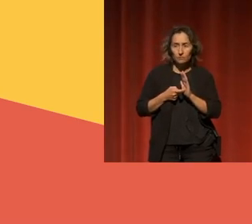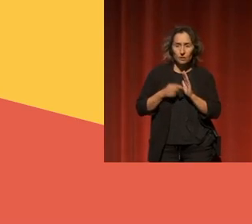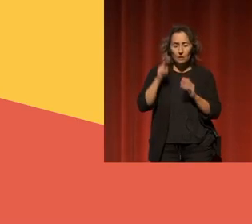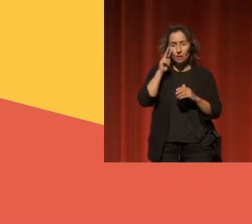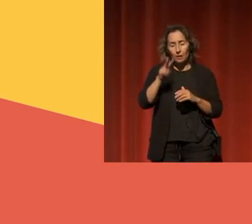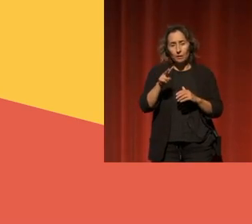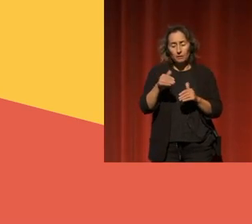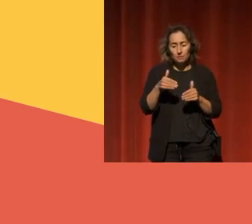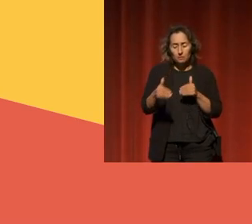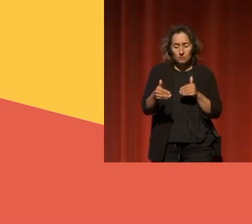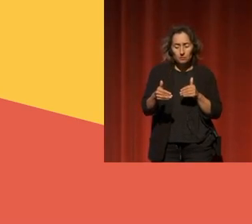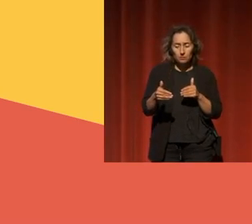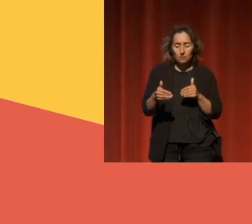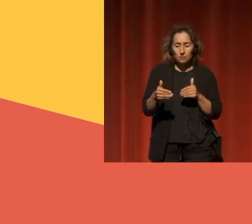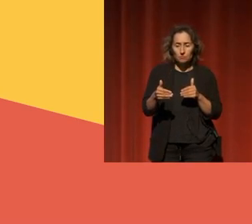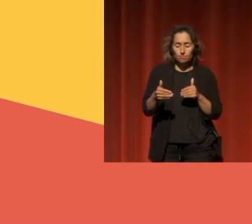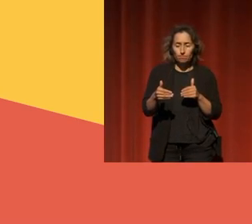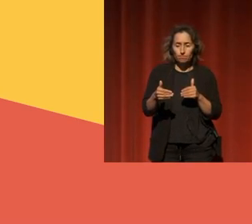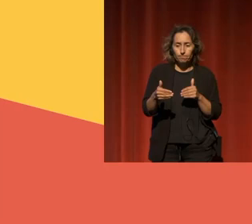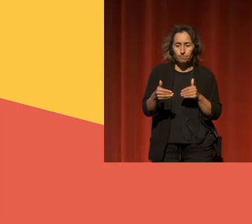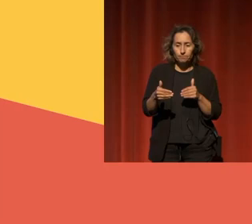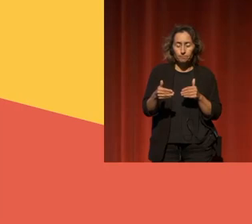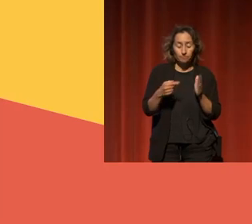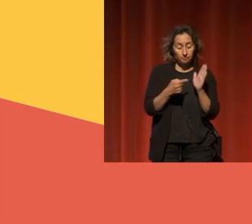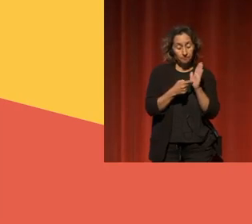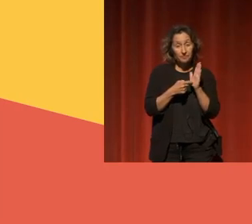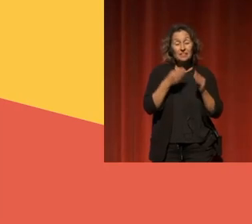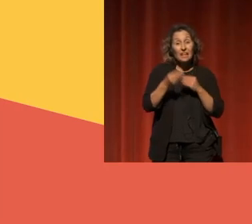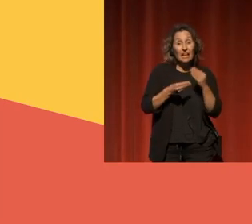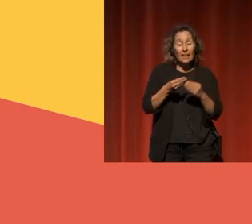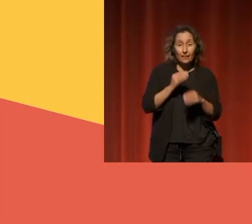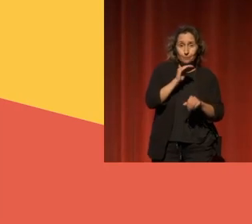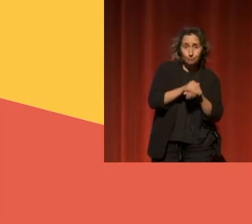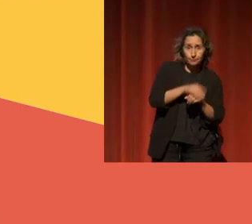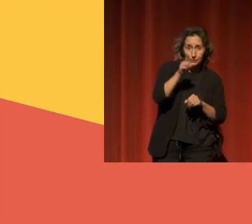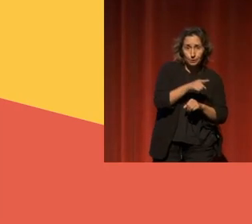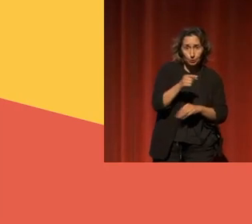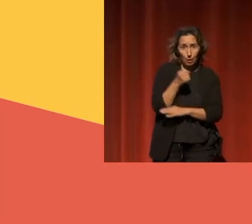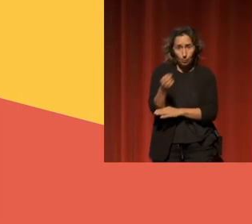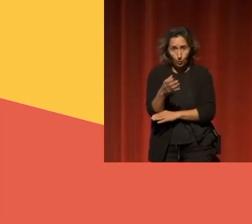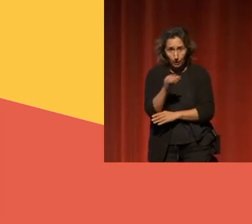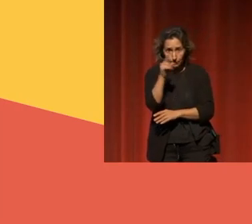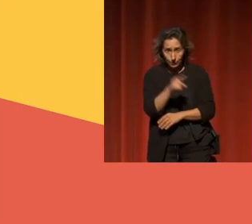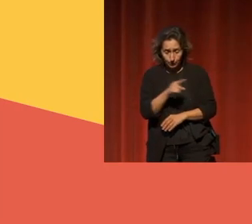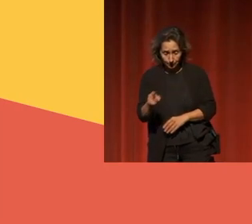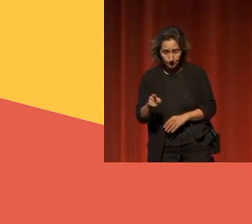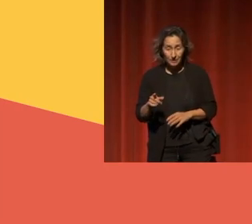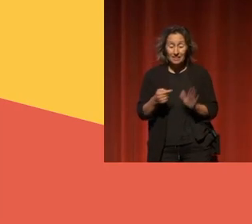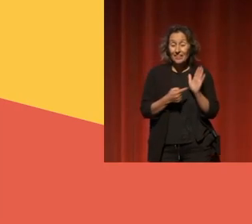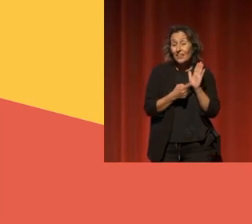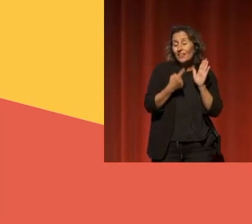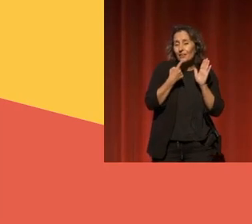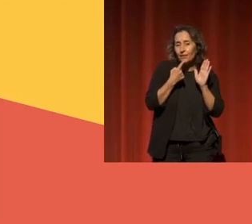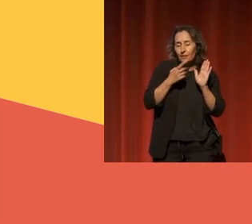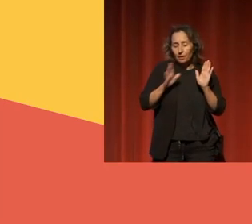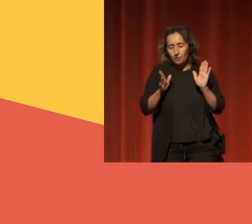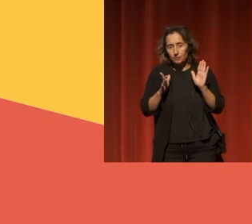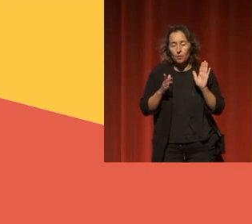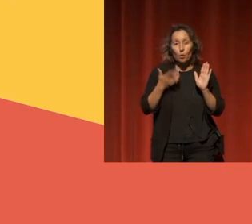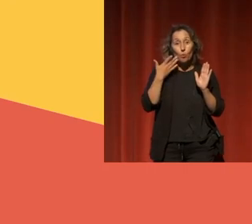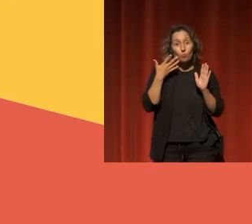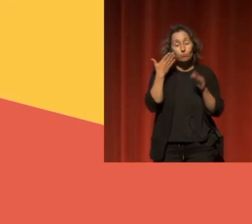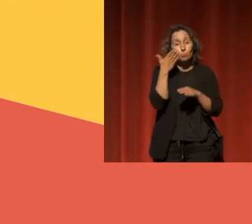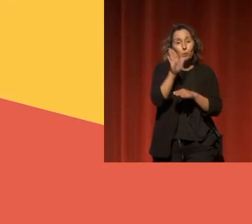medida se está apoyando o se está llevando a cabo cabo o no eh dice que o propone Al menos que las